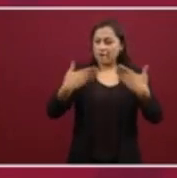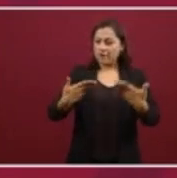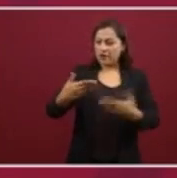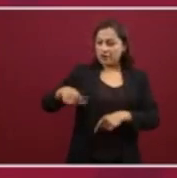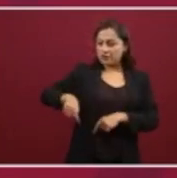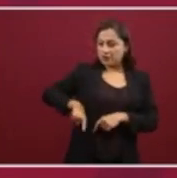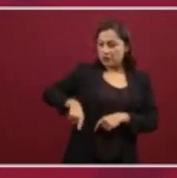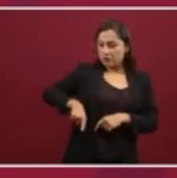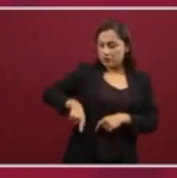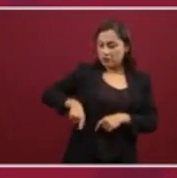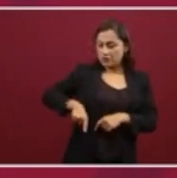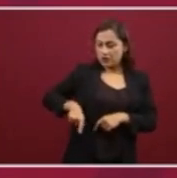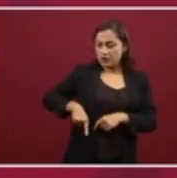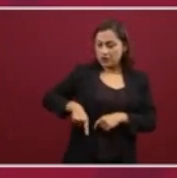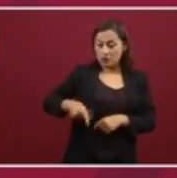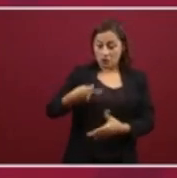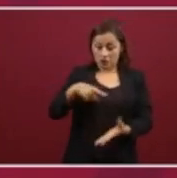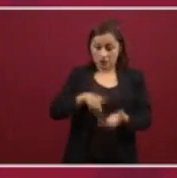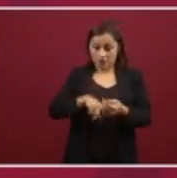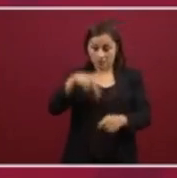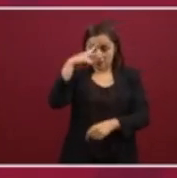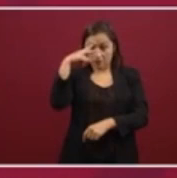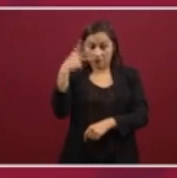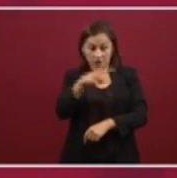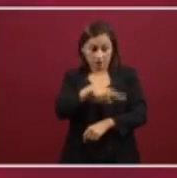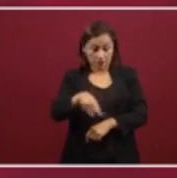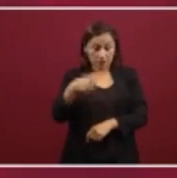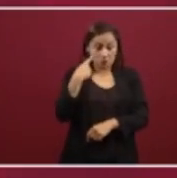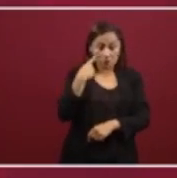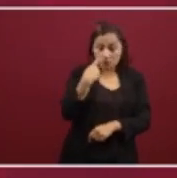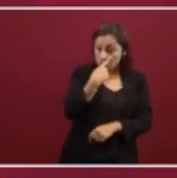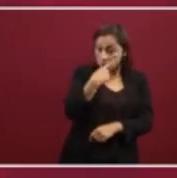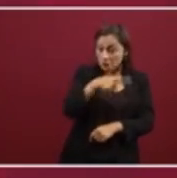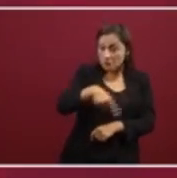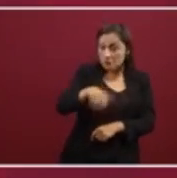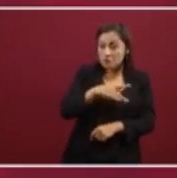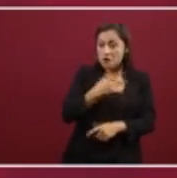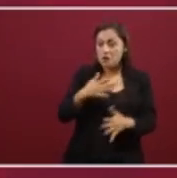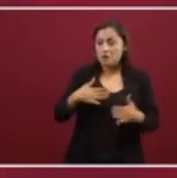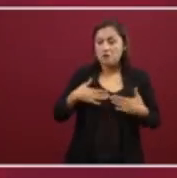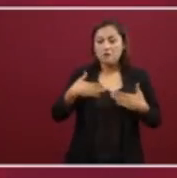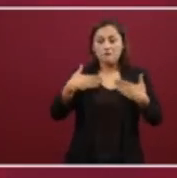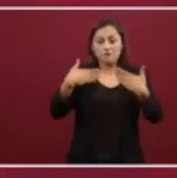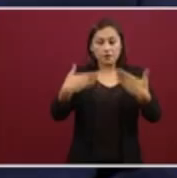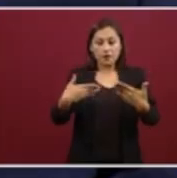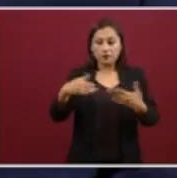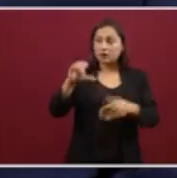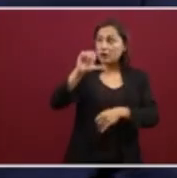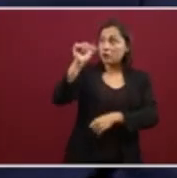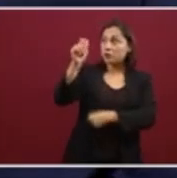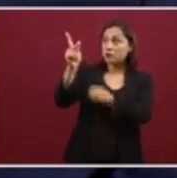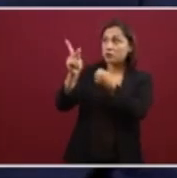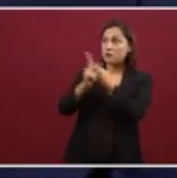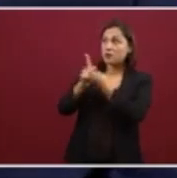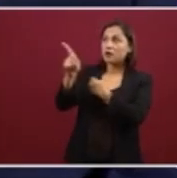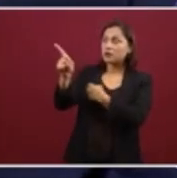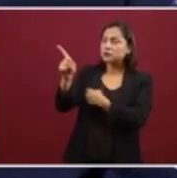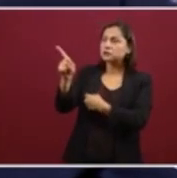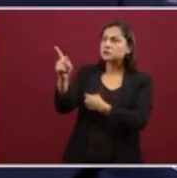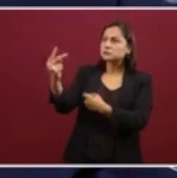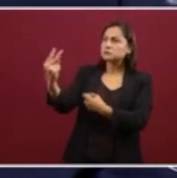en el país como en el extranjero, por la autoridad moral. Entonces eso nos da